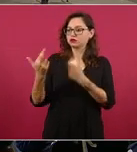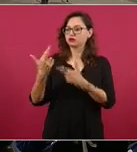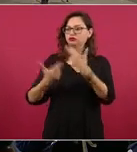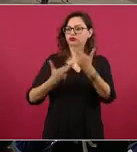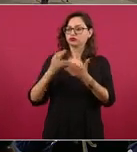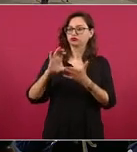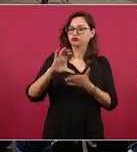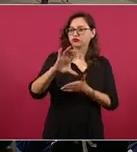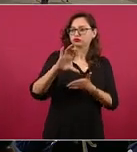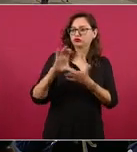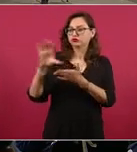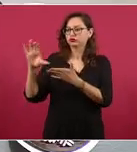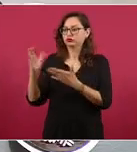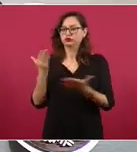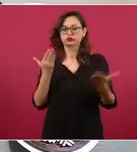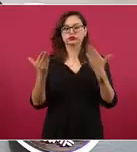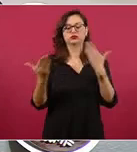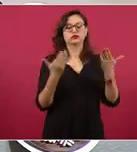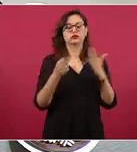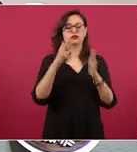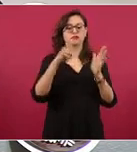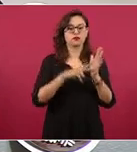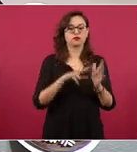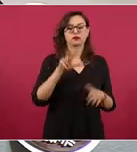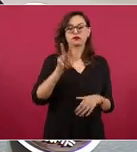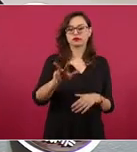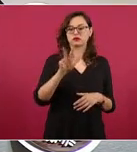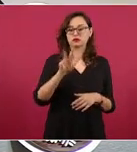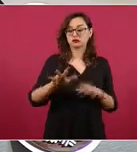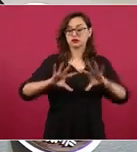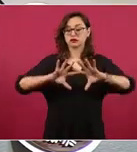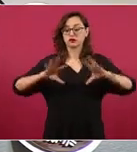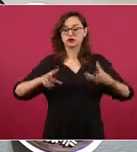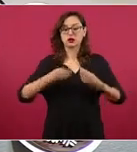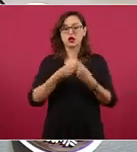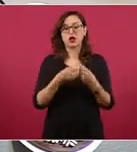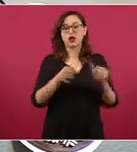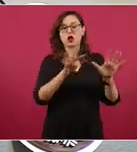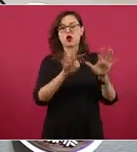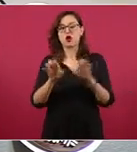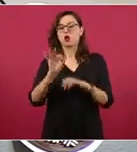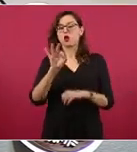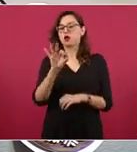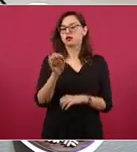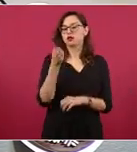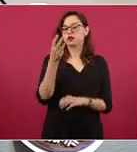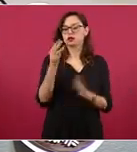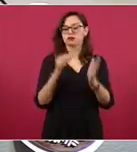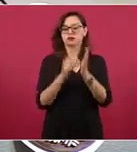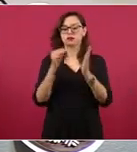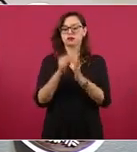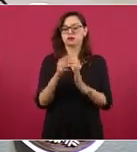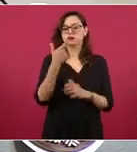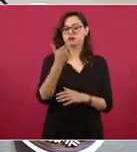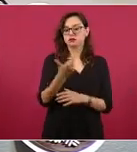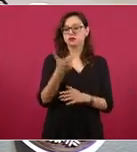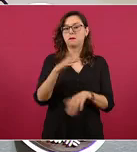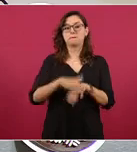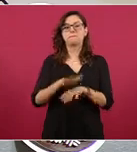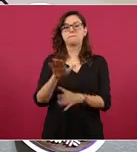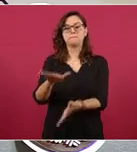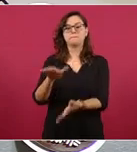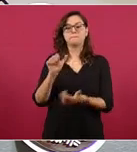la brecha contra 2018 es de 943 mil millones de pesos, casi un billón de